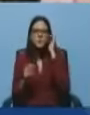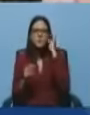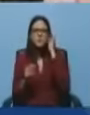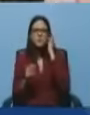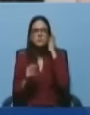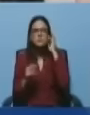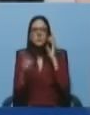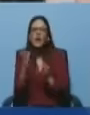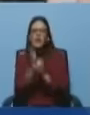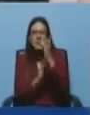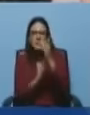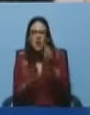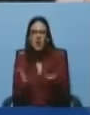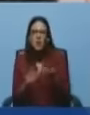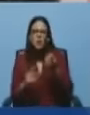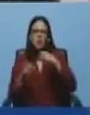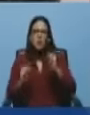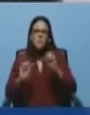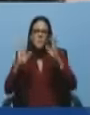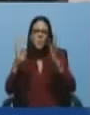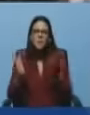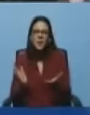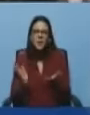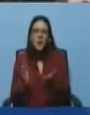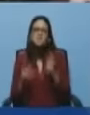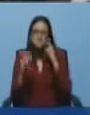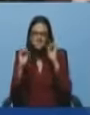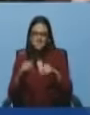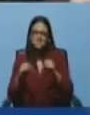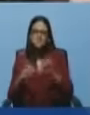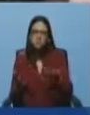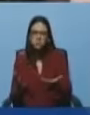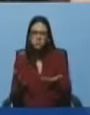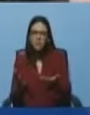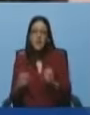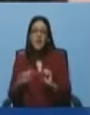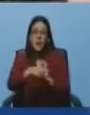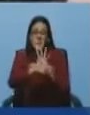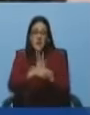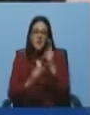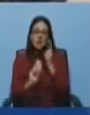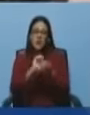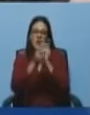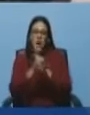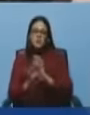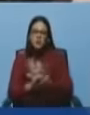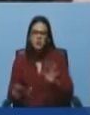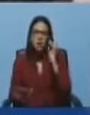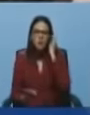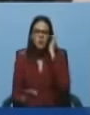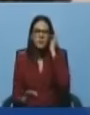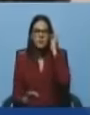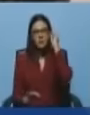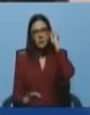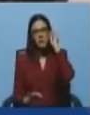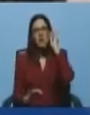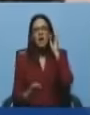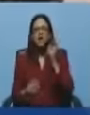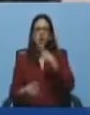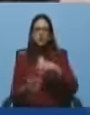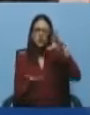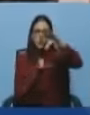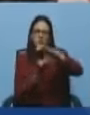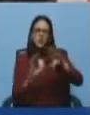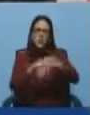al desarrollo, a la prosperidad. Así que en los BRICS se ha convertido ya en el epicentro del